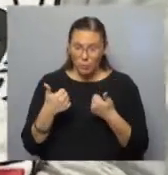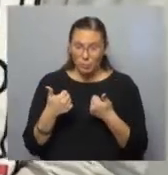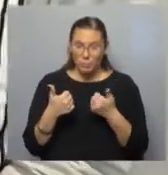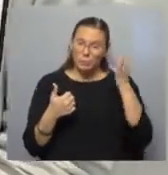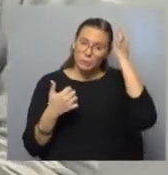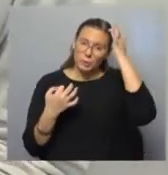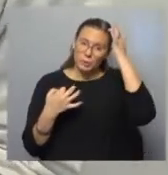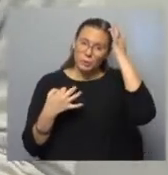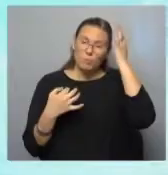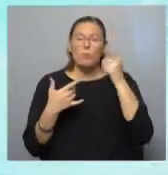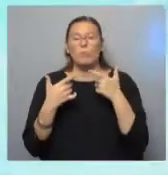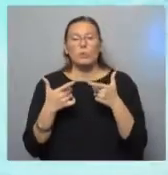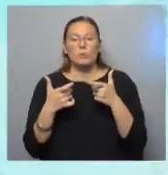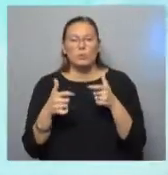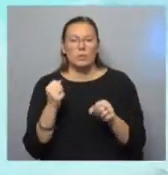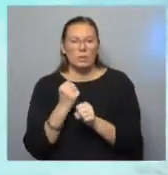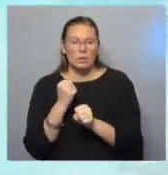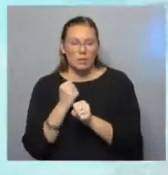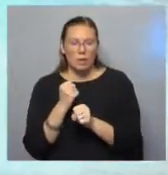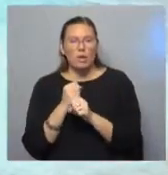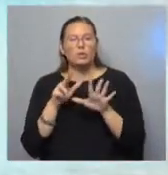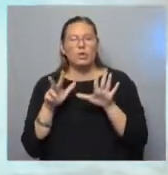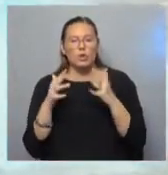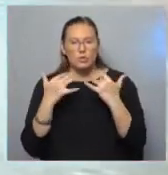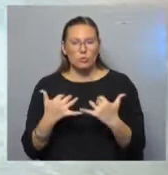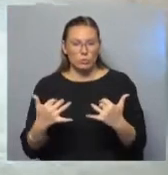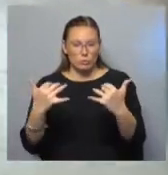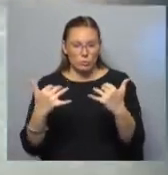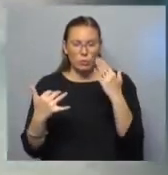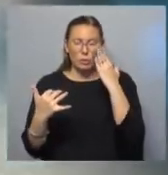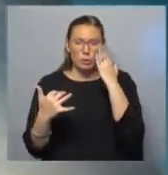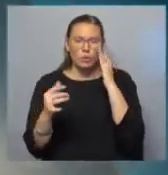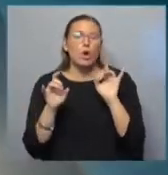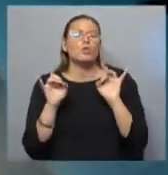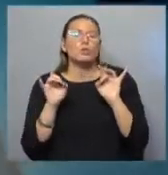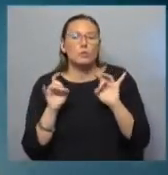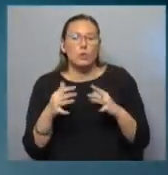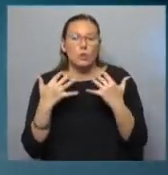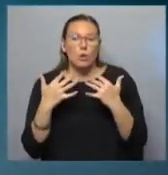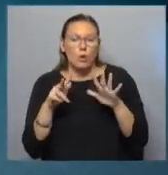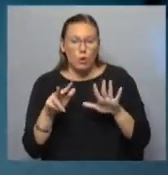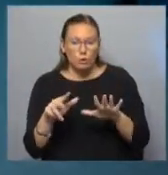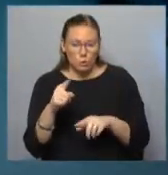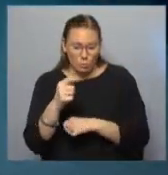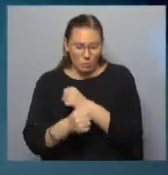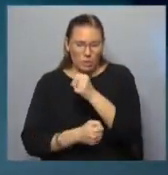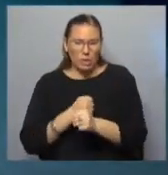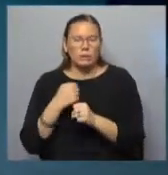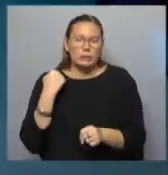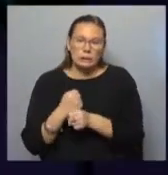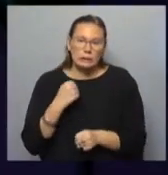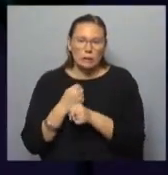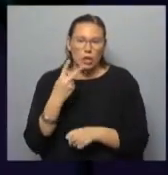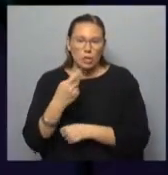bien? Todo bien, por suerte acá trabajando. Son 8 funciones, es eso, al ser solamente 8 este primer año y al haber trabajado tanto estos